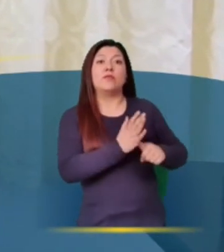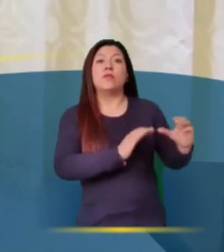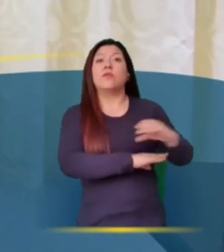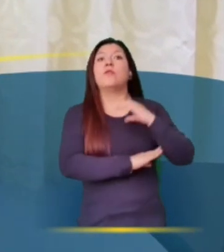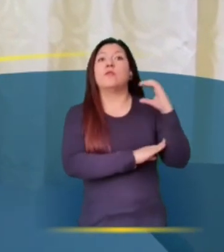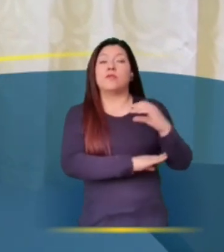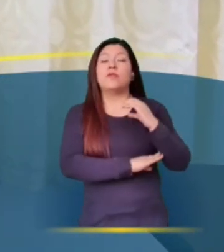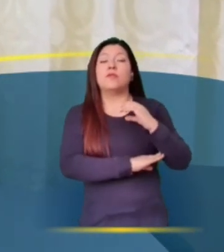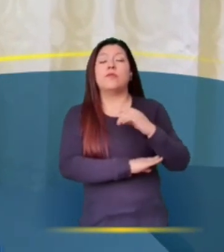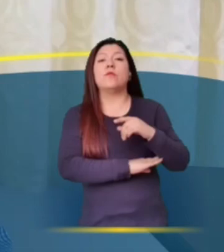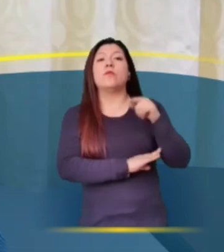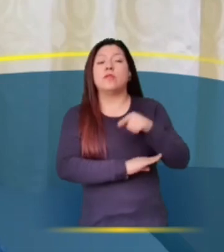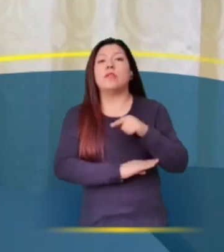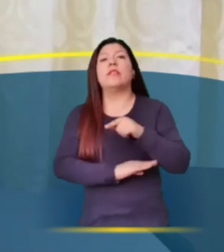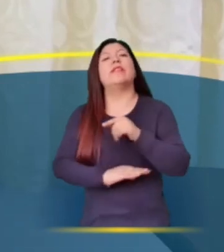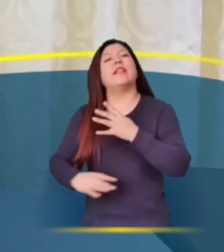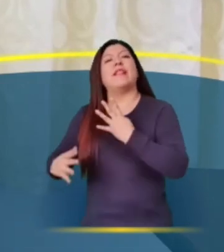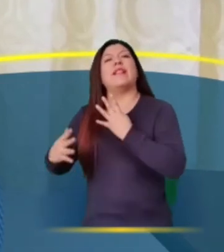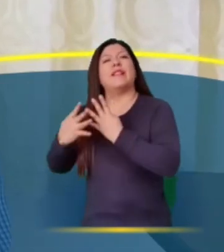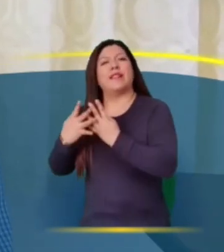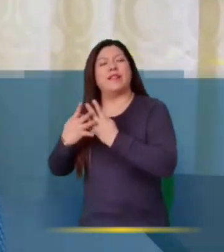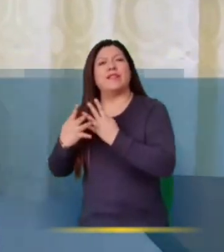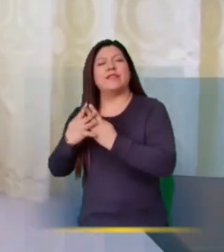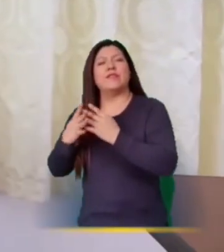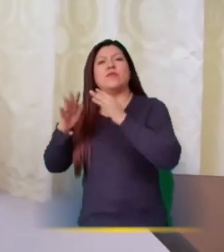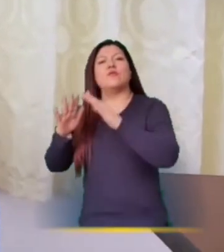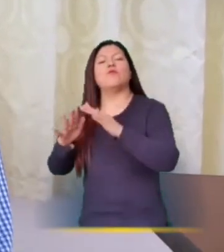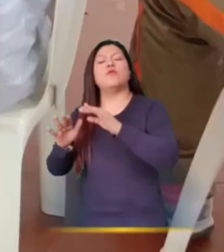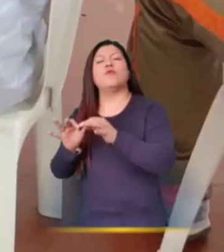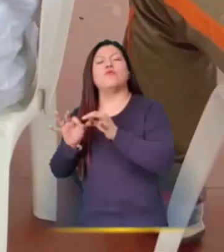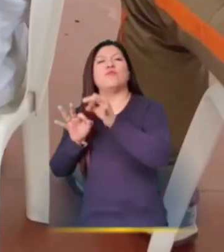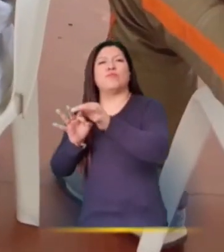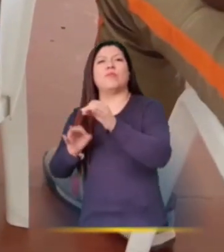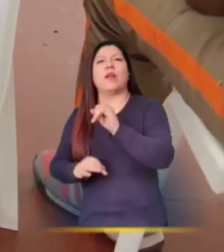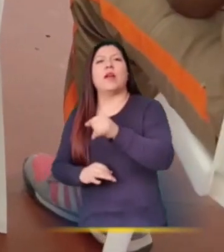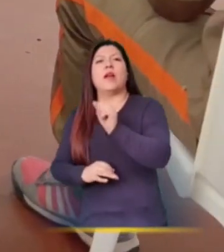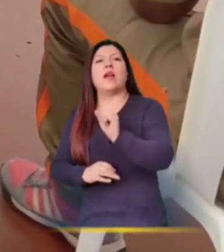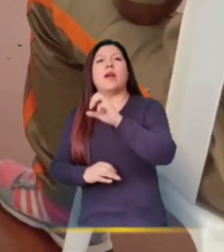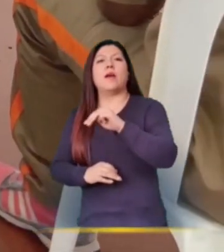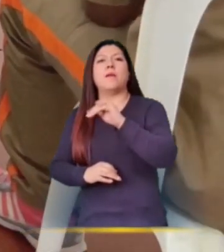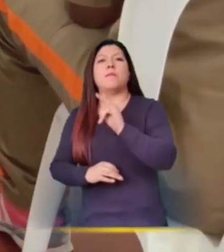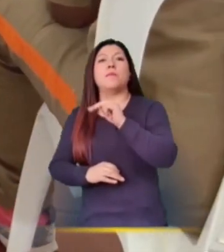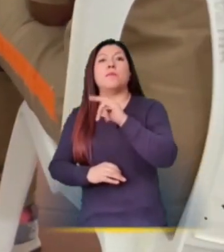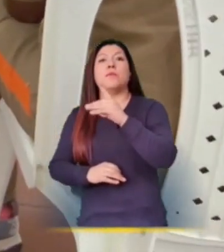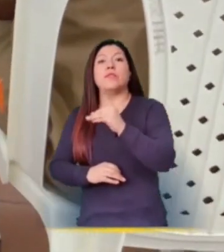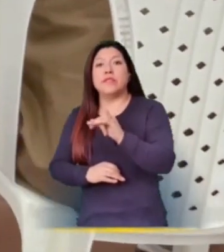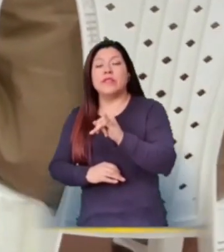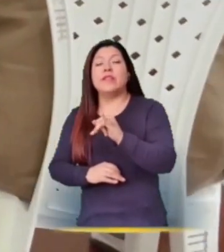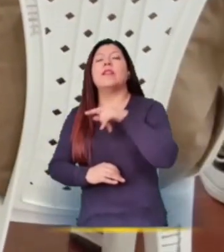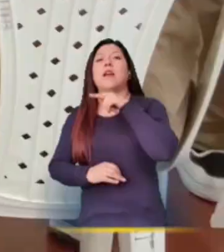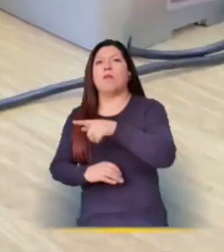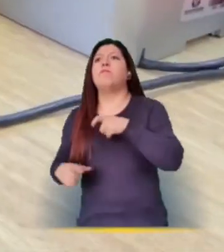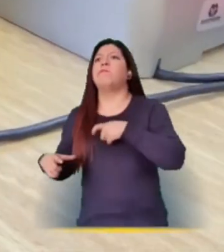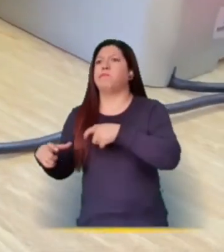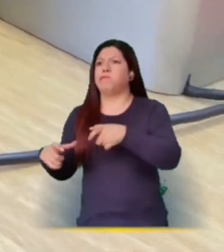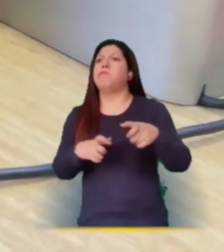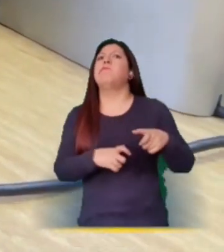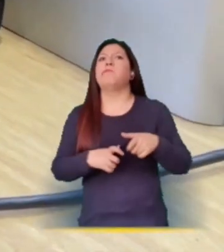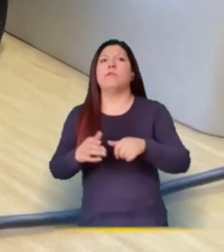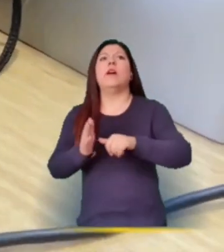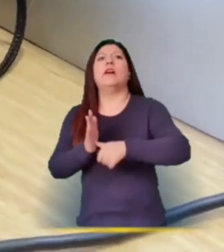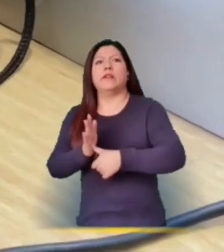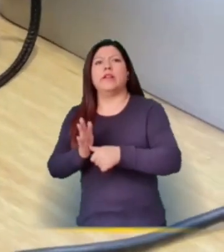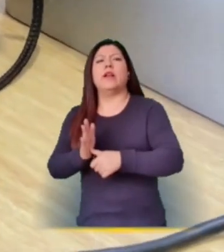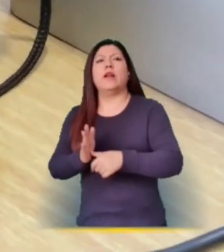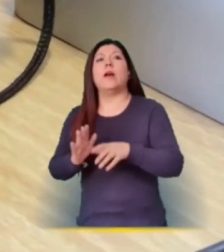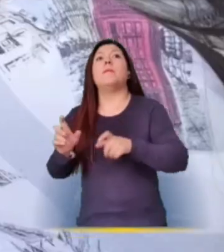Registraduría Nacional del Estado Civil y el Complejo Penitenciario y Carcelario de Jamundí realizamos una jornada de identificación masiva